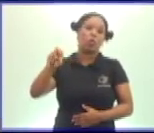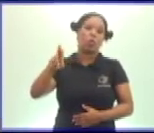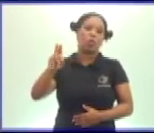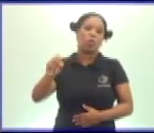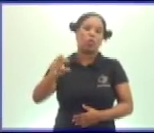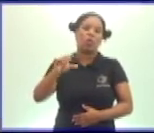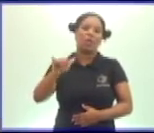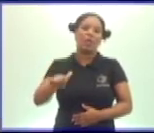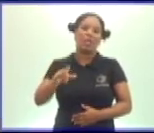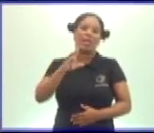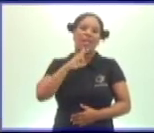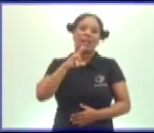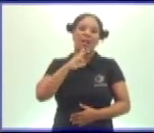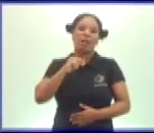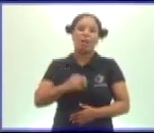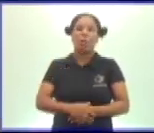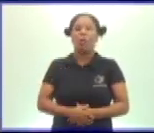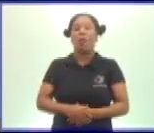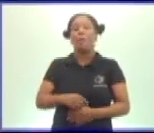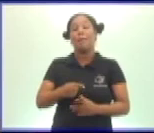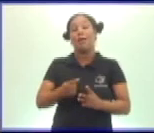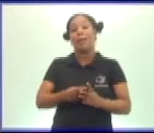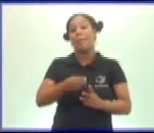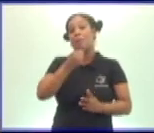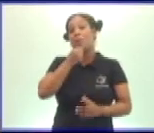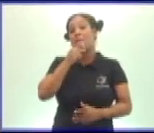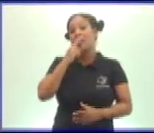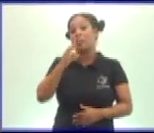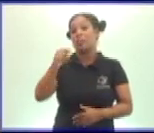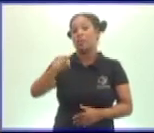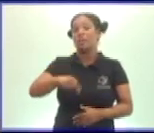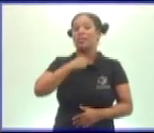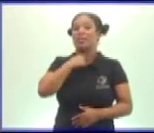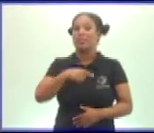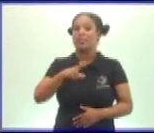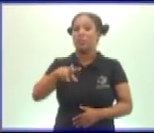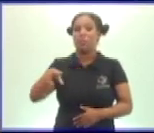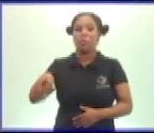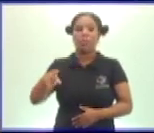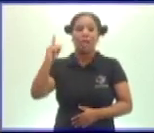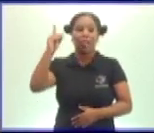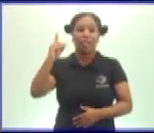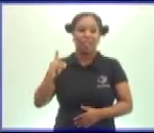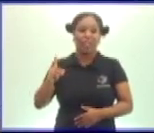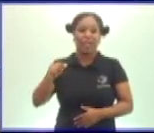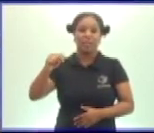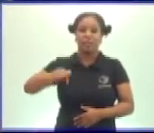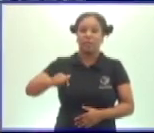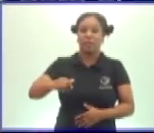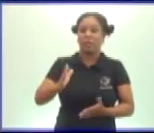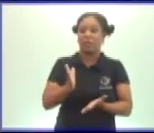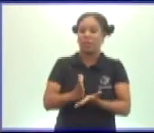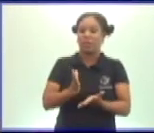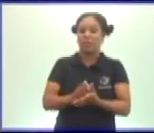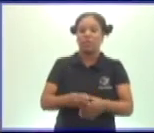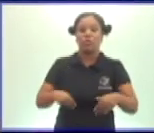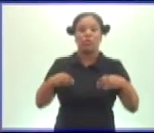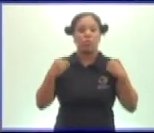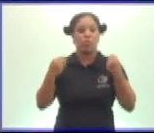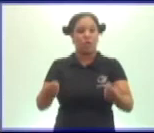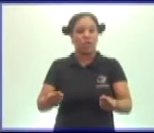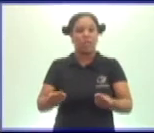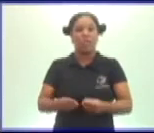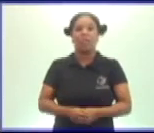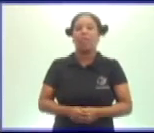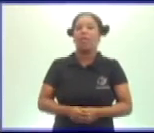Para poder resolver este ejercicio, por supuesto, tenemos que buscar datos. En este caso, en la clase, yo les voy a ofrecer